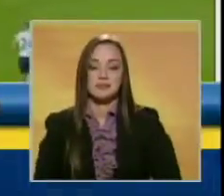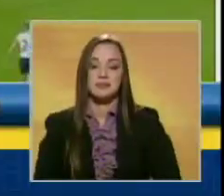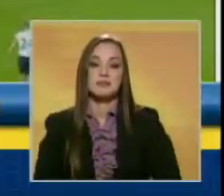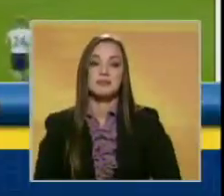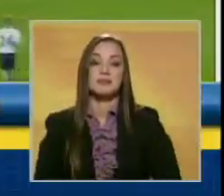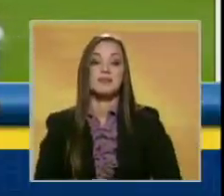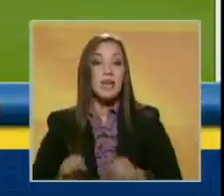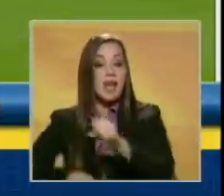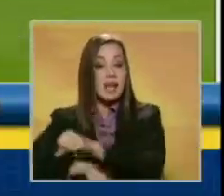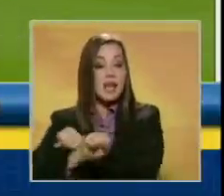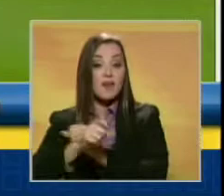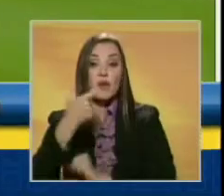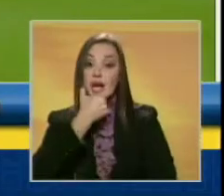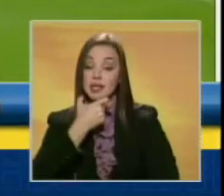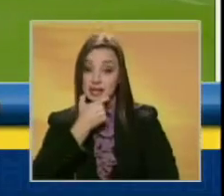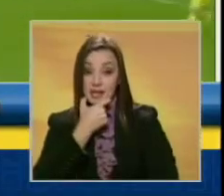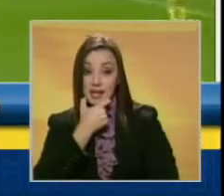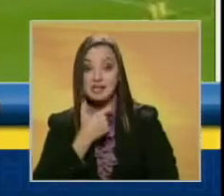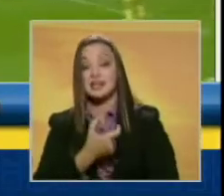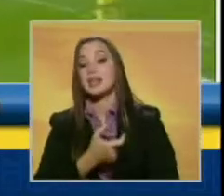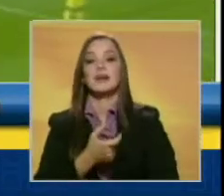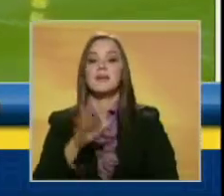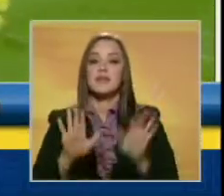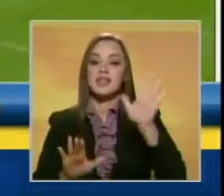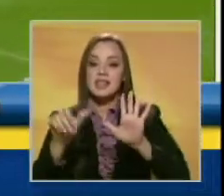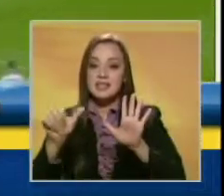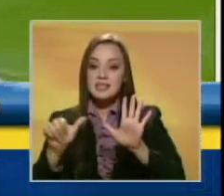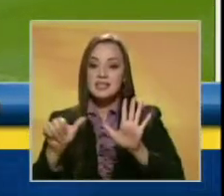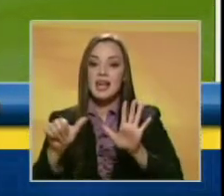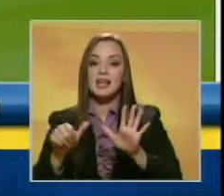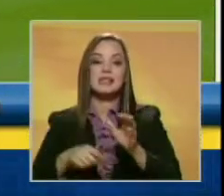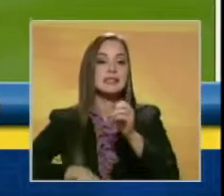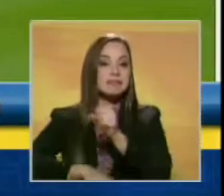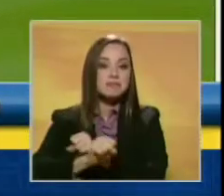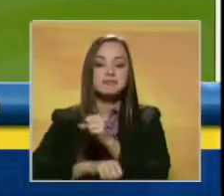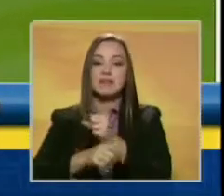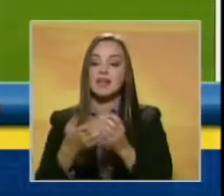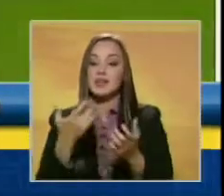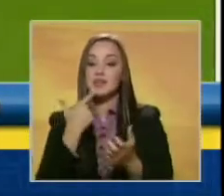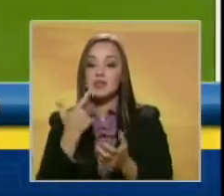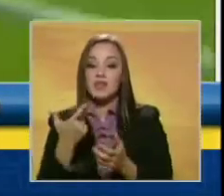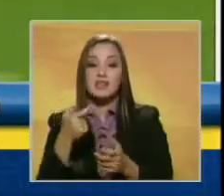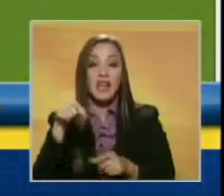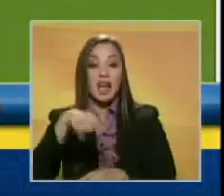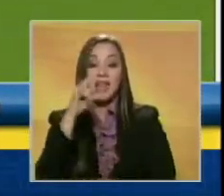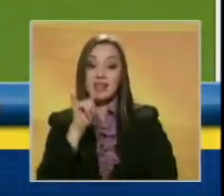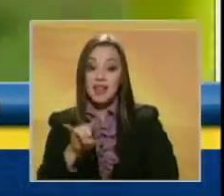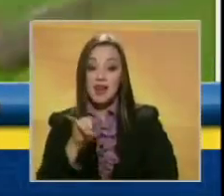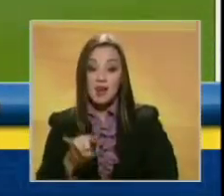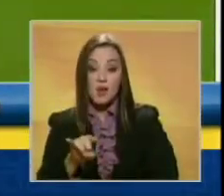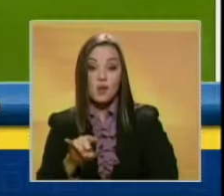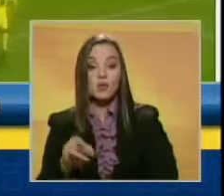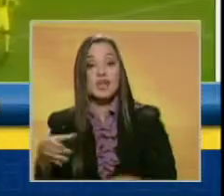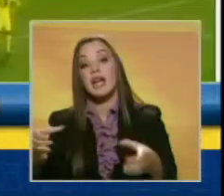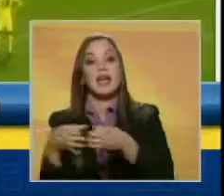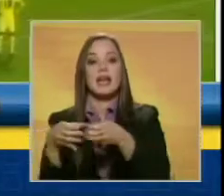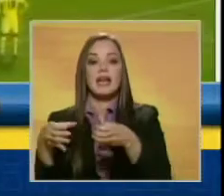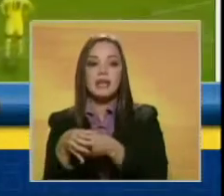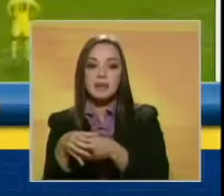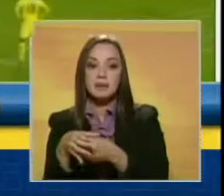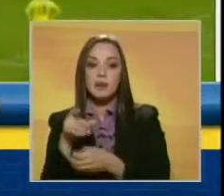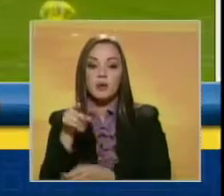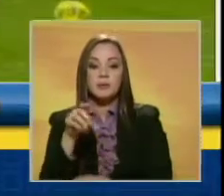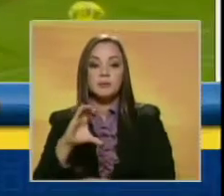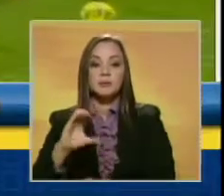En notas del fútbol inglés, en 16 quedó la racha de jornadas sin perder para el Chelsea. Es que este lunes el equipo José Mourinho fue sorprendido